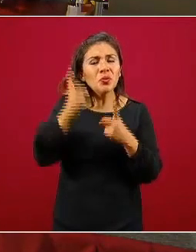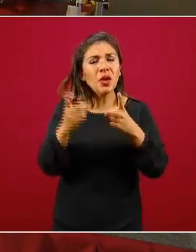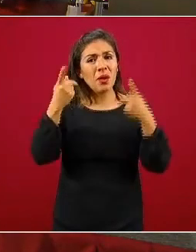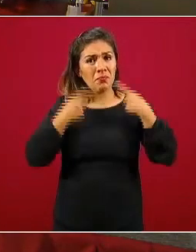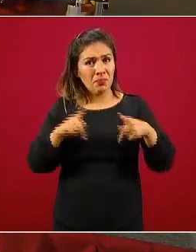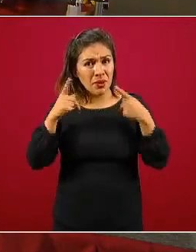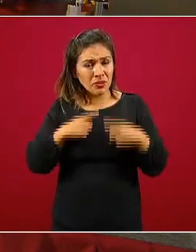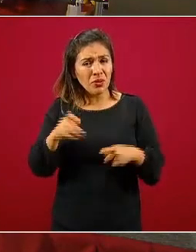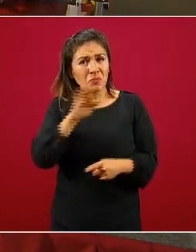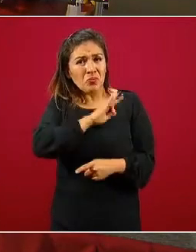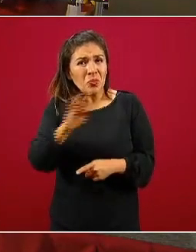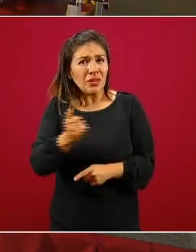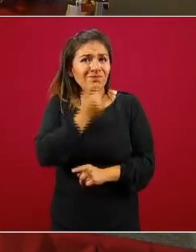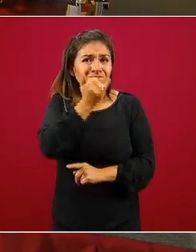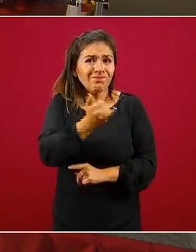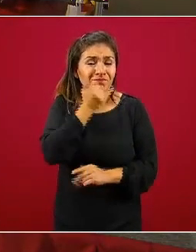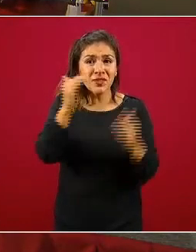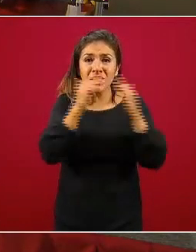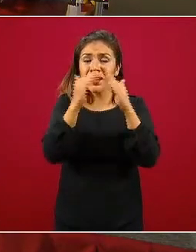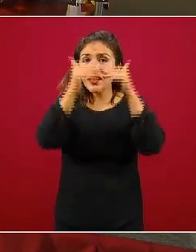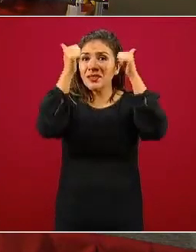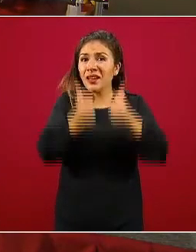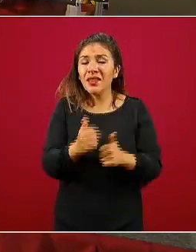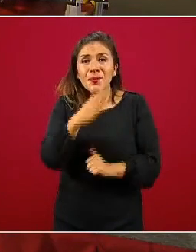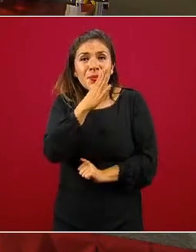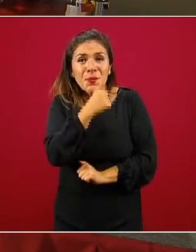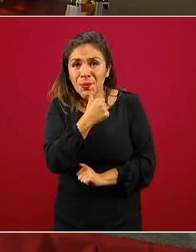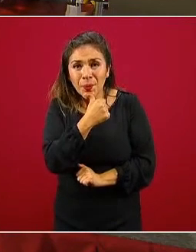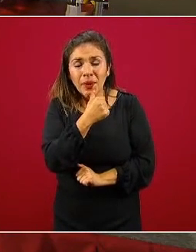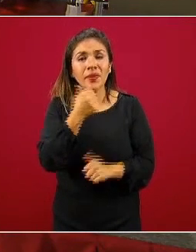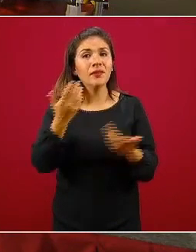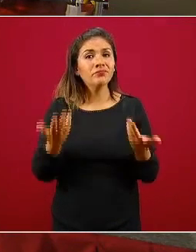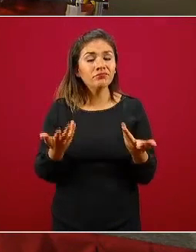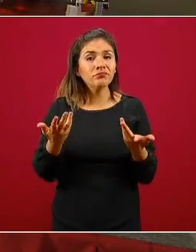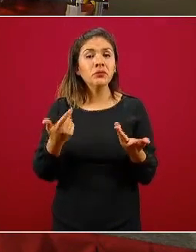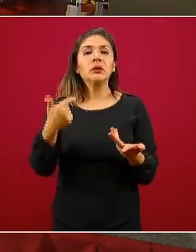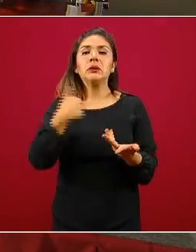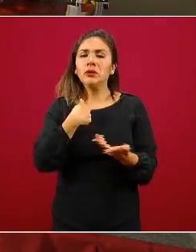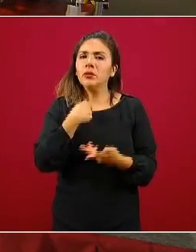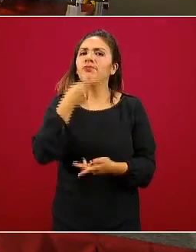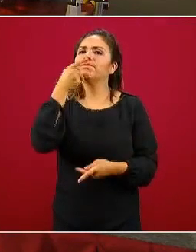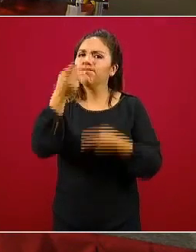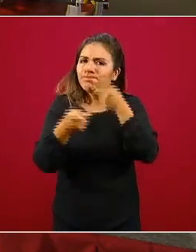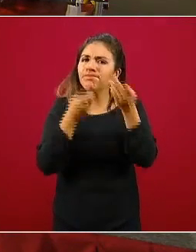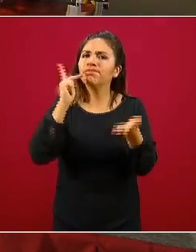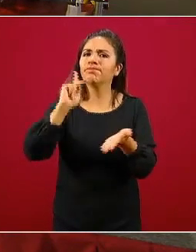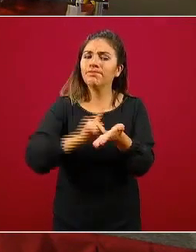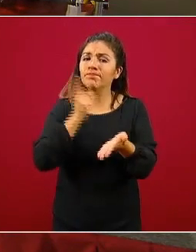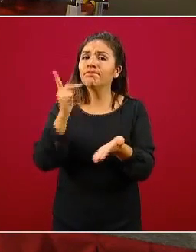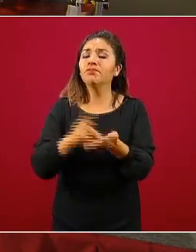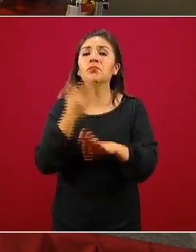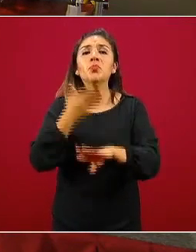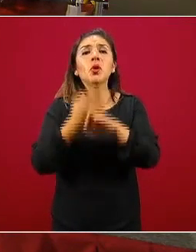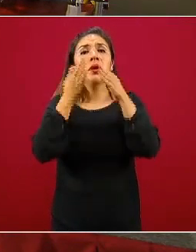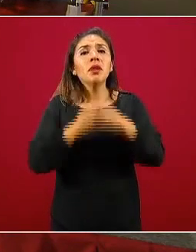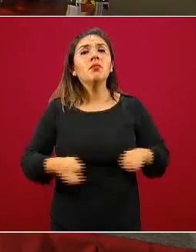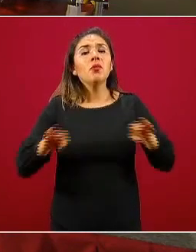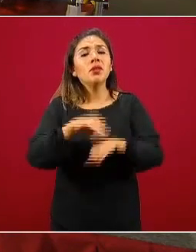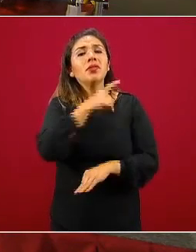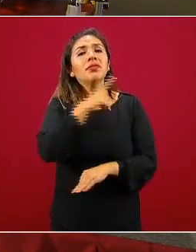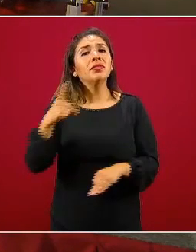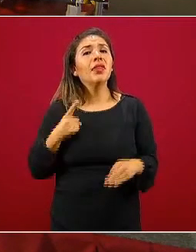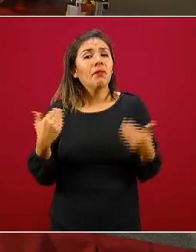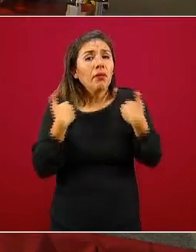las personas pudieran no estarse quedando en casa. Y hemos insistido que es imprescindible tener